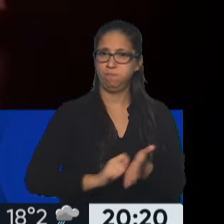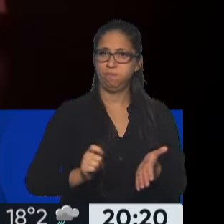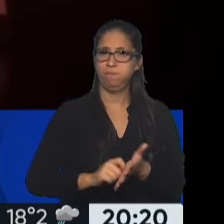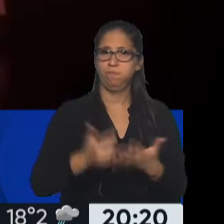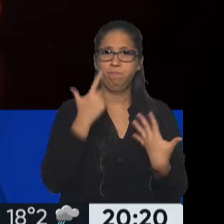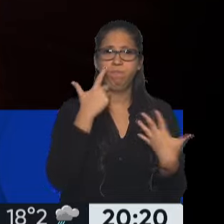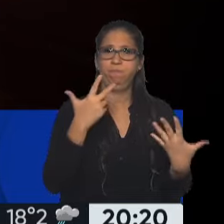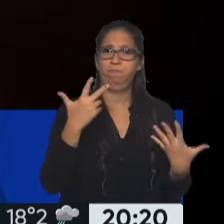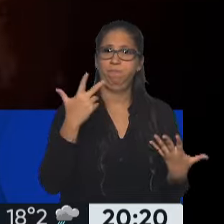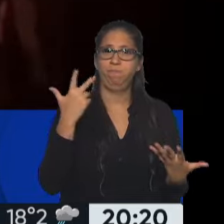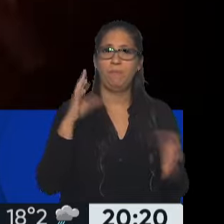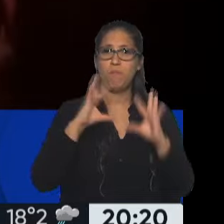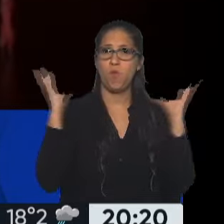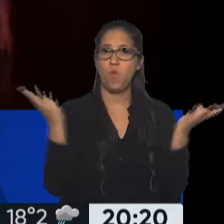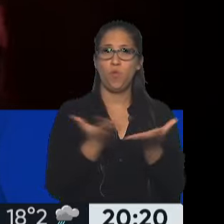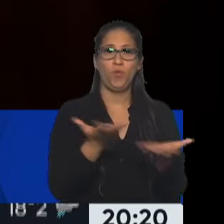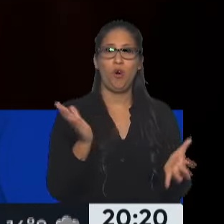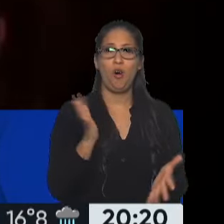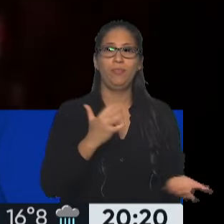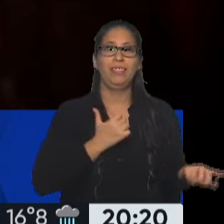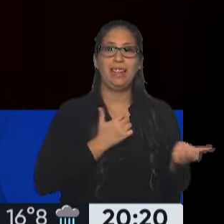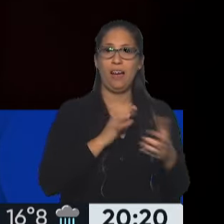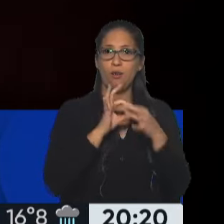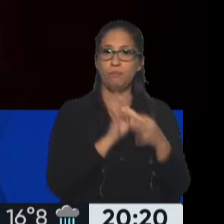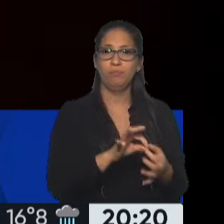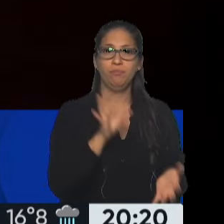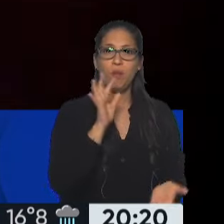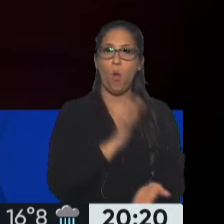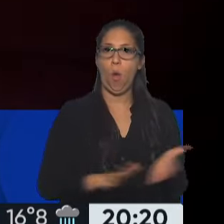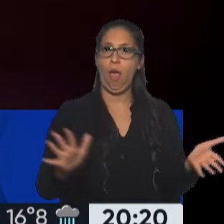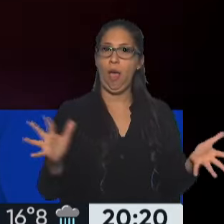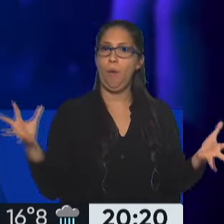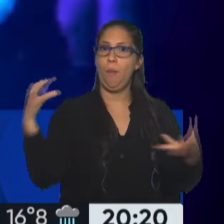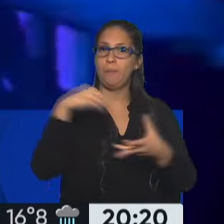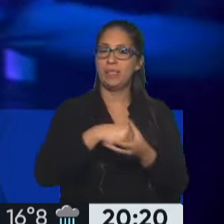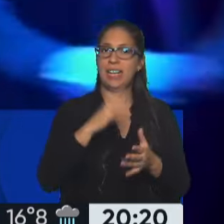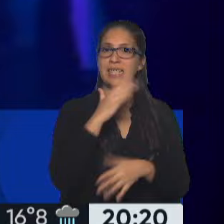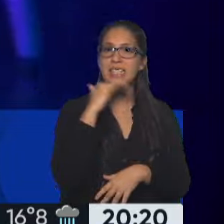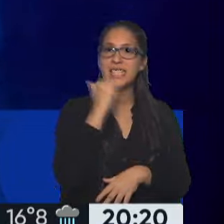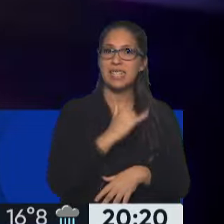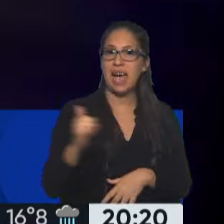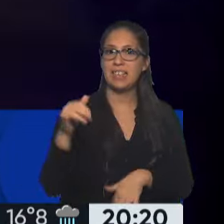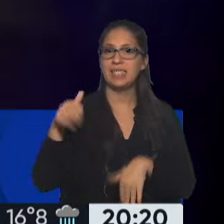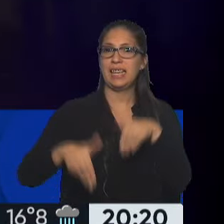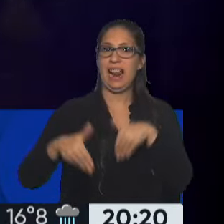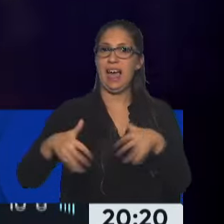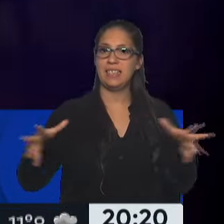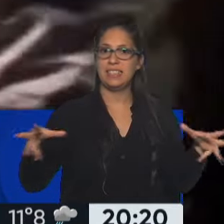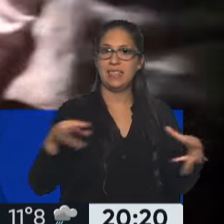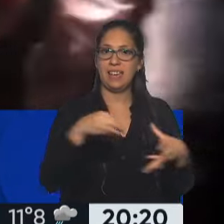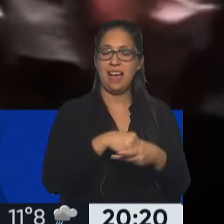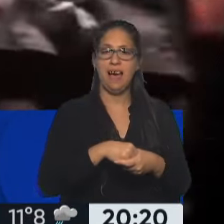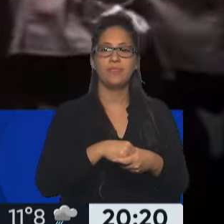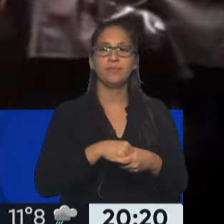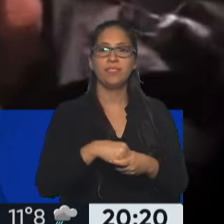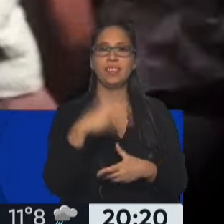todo el mundo por traer al tango un poco de vanguardia con el jazz y con la música clásica. Ahí estamos, Jazz y Tango entonces,